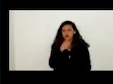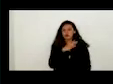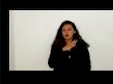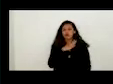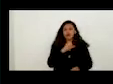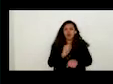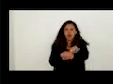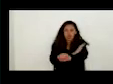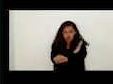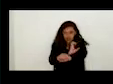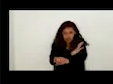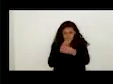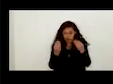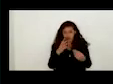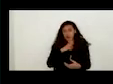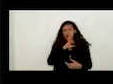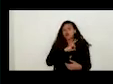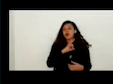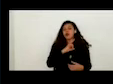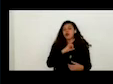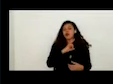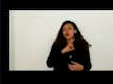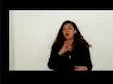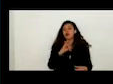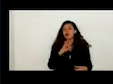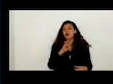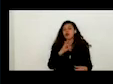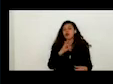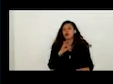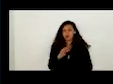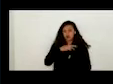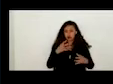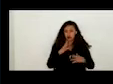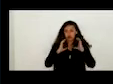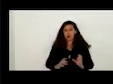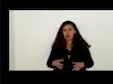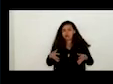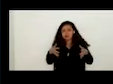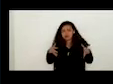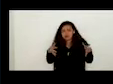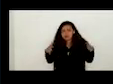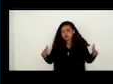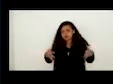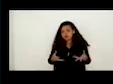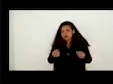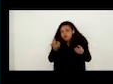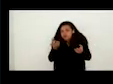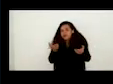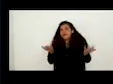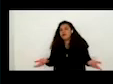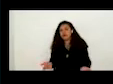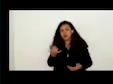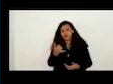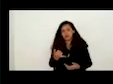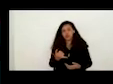pueden tener un impacto directo sobre el peso corporal de una persona y obviamente generar problemas de